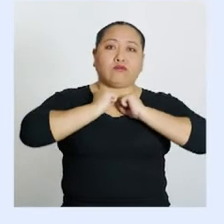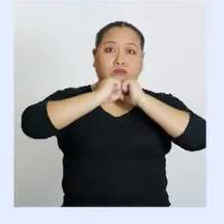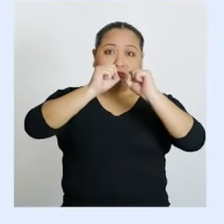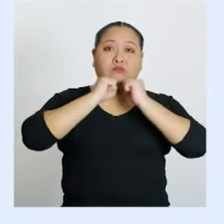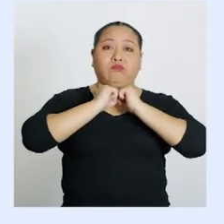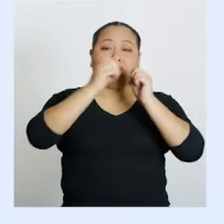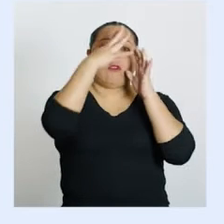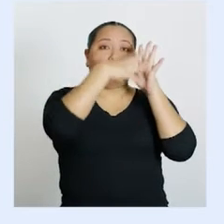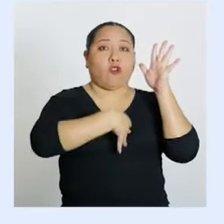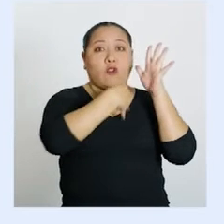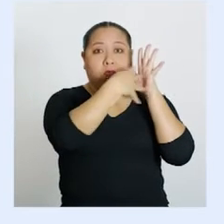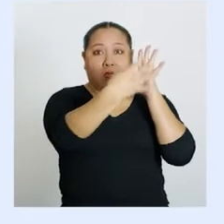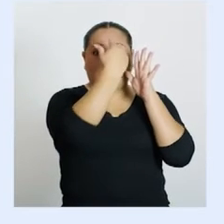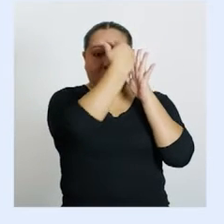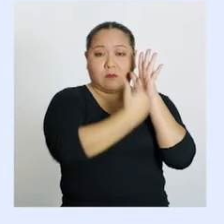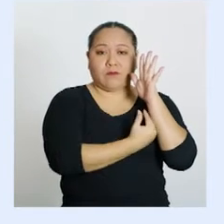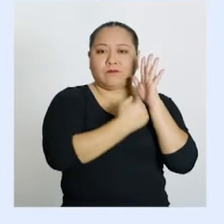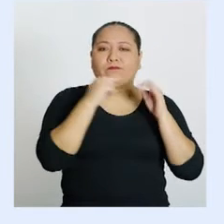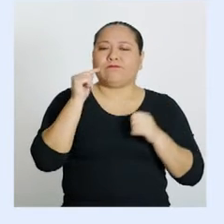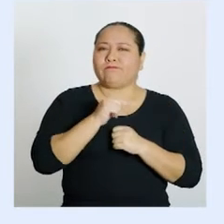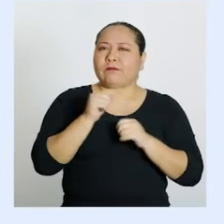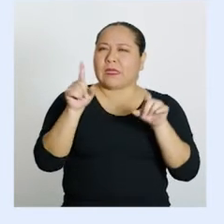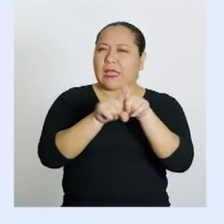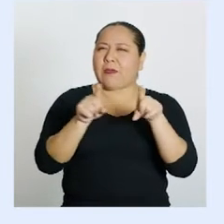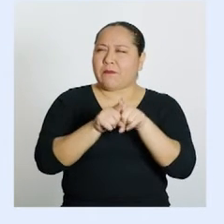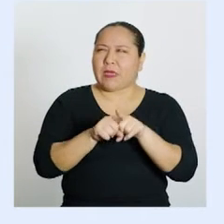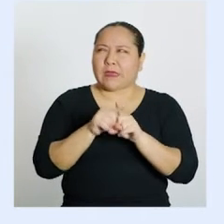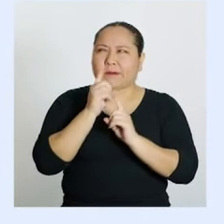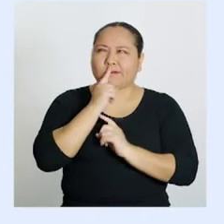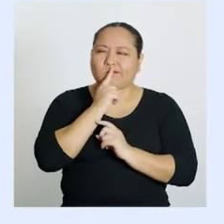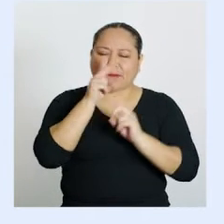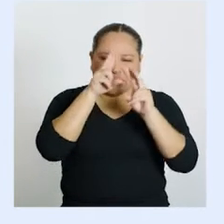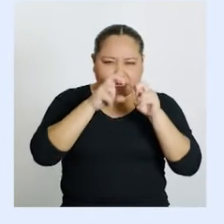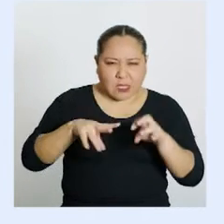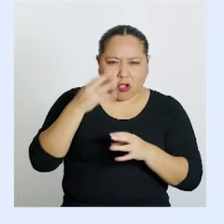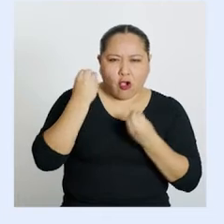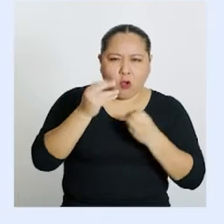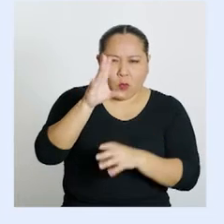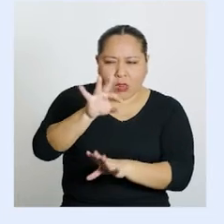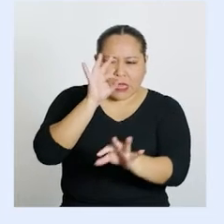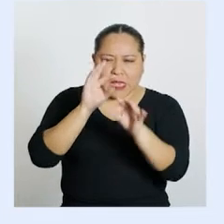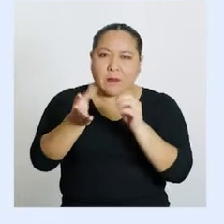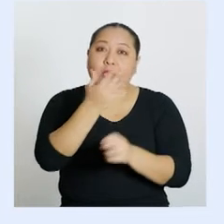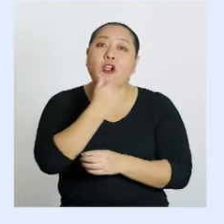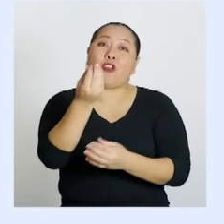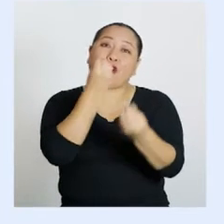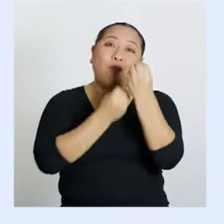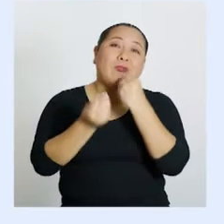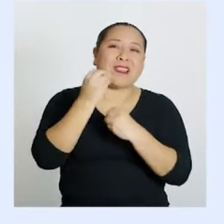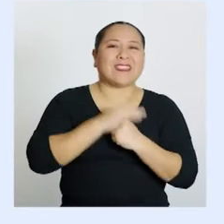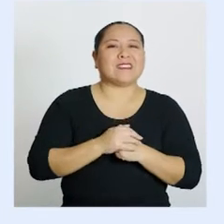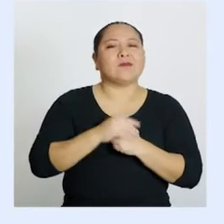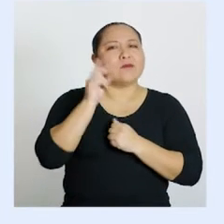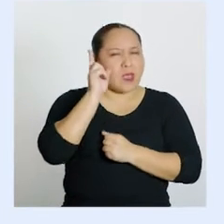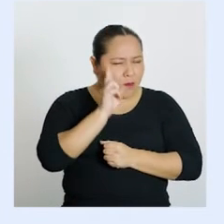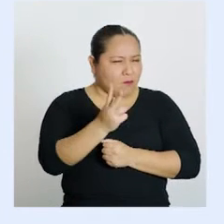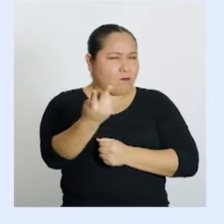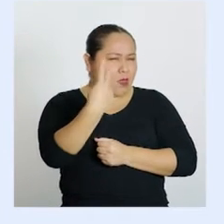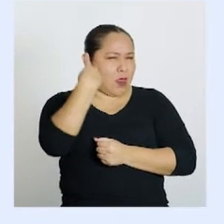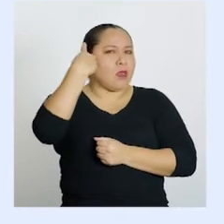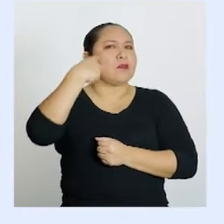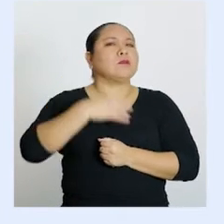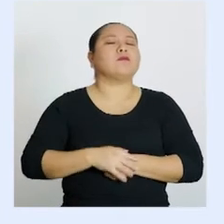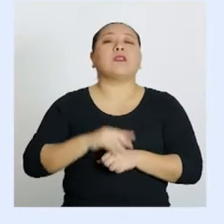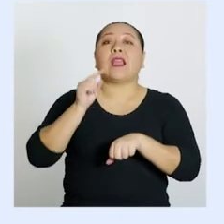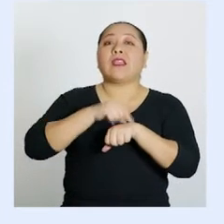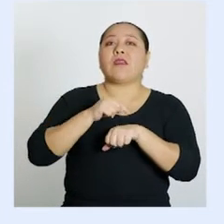ejercitaré y haré un horario para eso. Sino que también averiguaré cómo puedo elegir mejor mis alimentos. Ya verás,